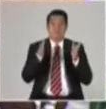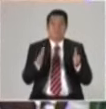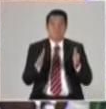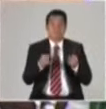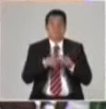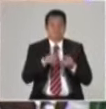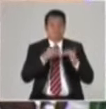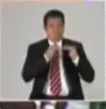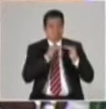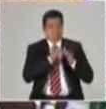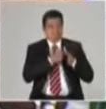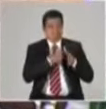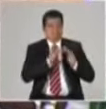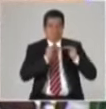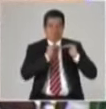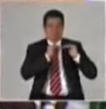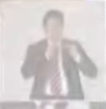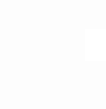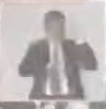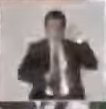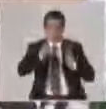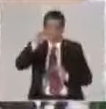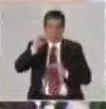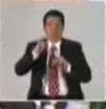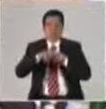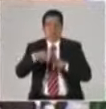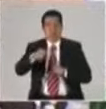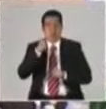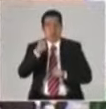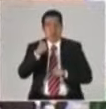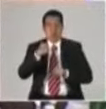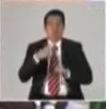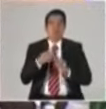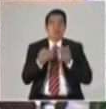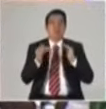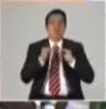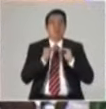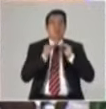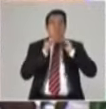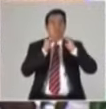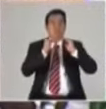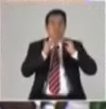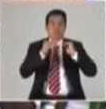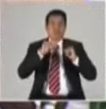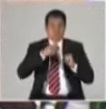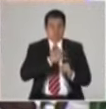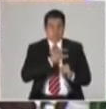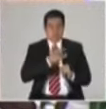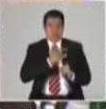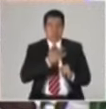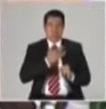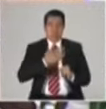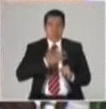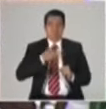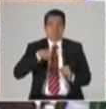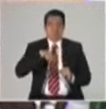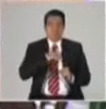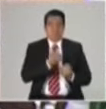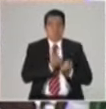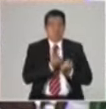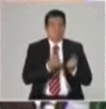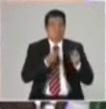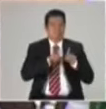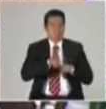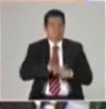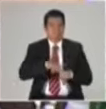desigualdad se hace más patente que nunca. Precisamente porque la sensibilidad social es indispensable